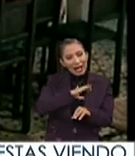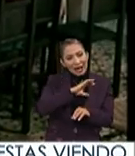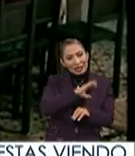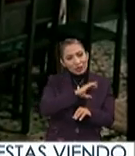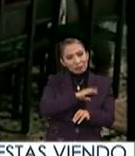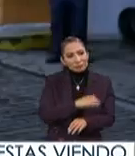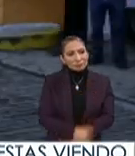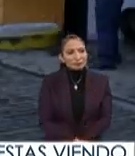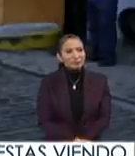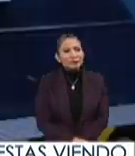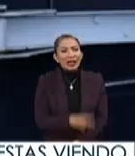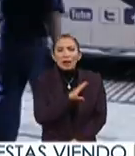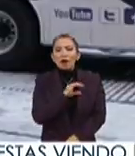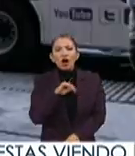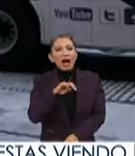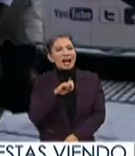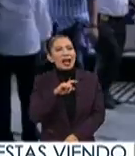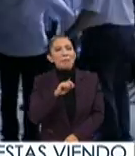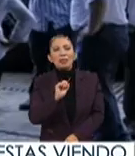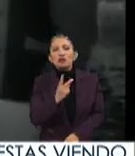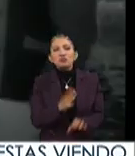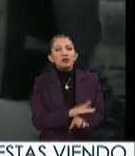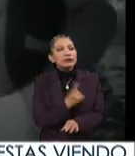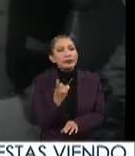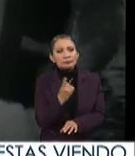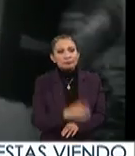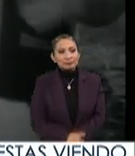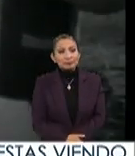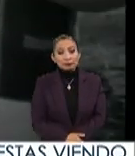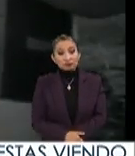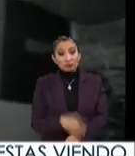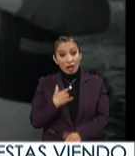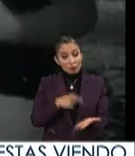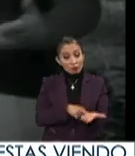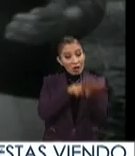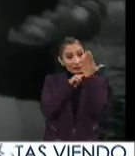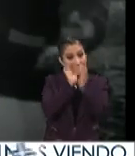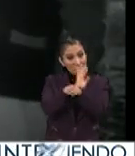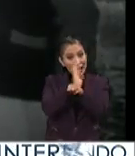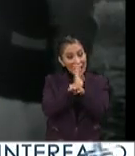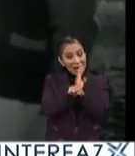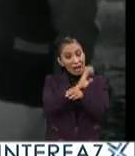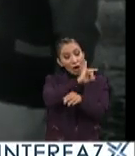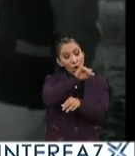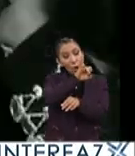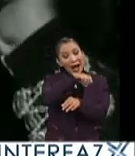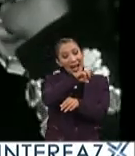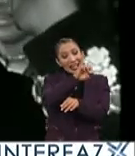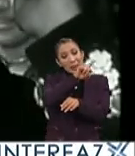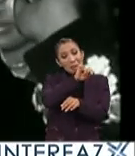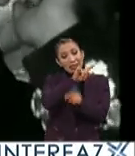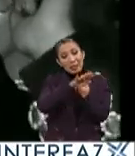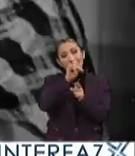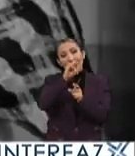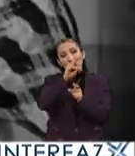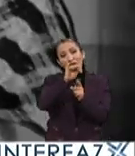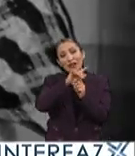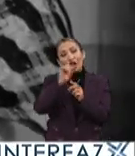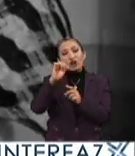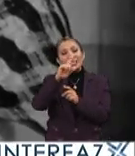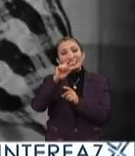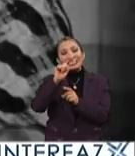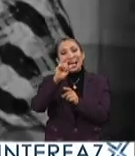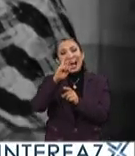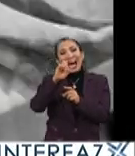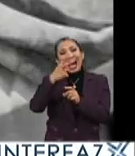cariño. Queremos tanto a Canal 22 porque no solo nos muestra las películas de Joaquín Pardavé, Pedro Infante o Sara